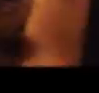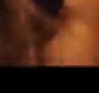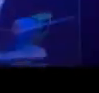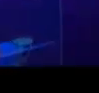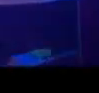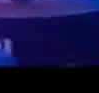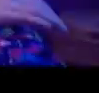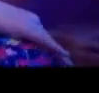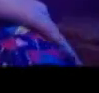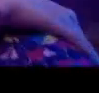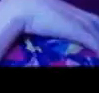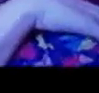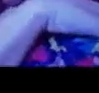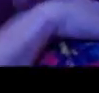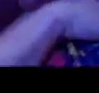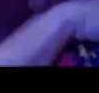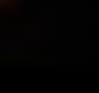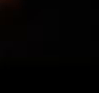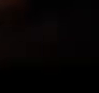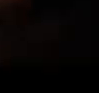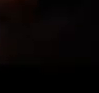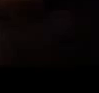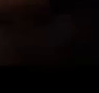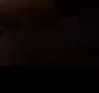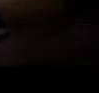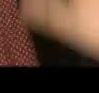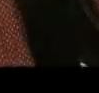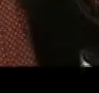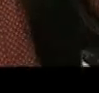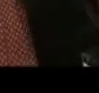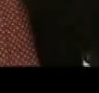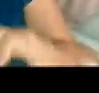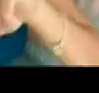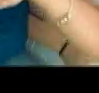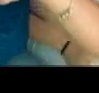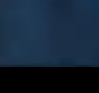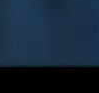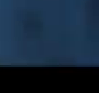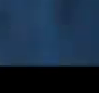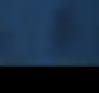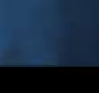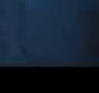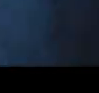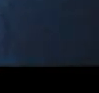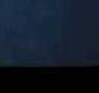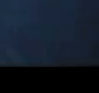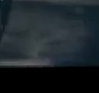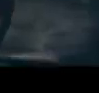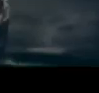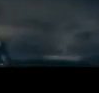libertad. Siéntete orgullosa, comparte, conéctate. Run, Forest, run.